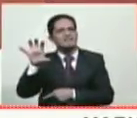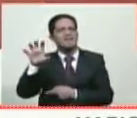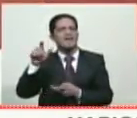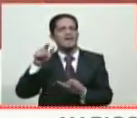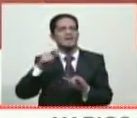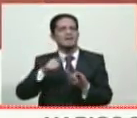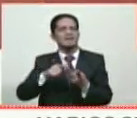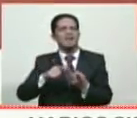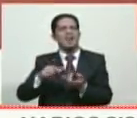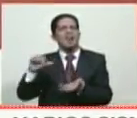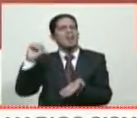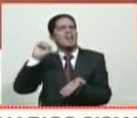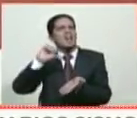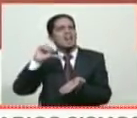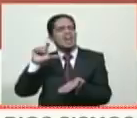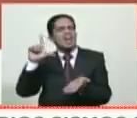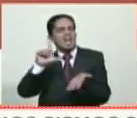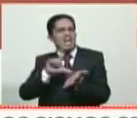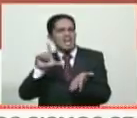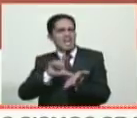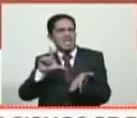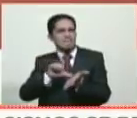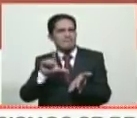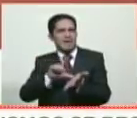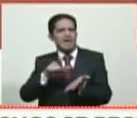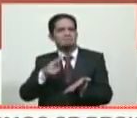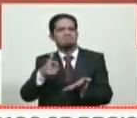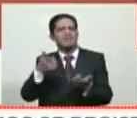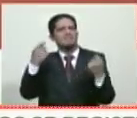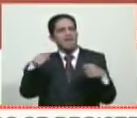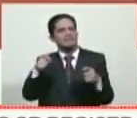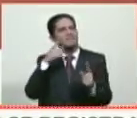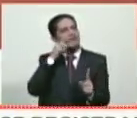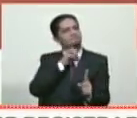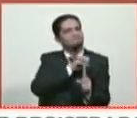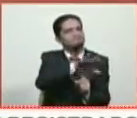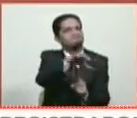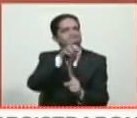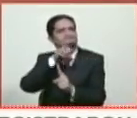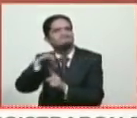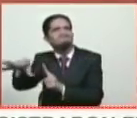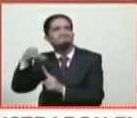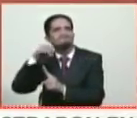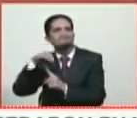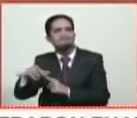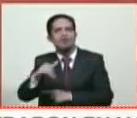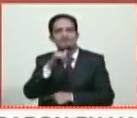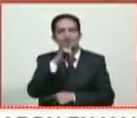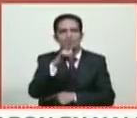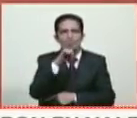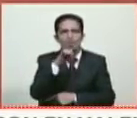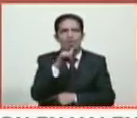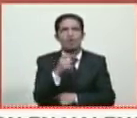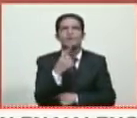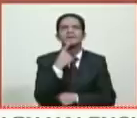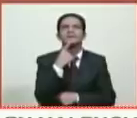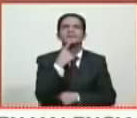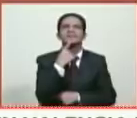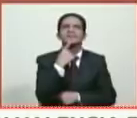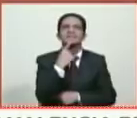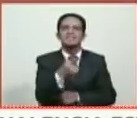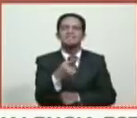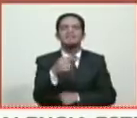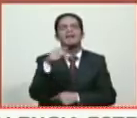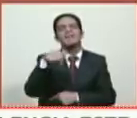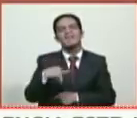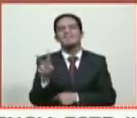venido tratando de sembrar con bastante poco éxito, se señaló del éxodo